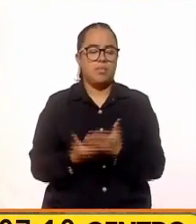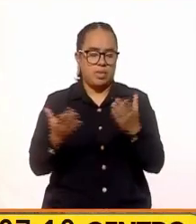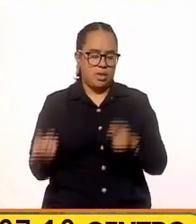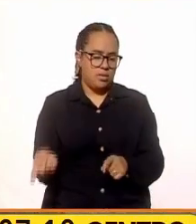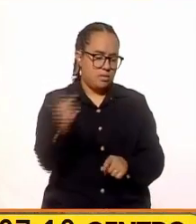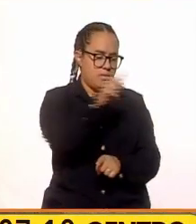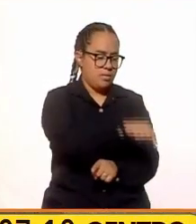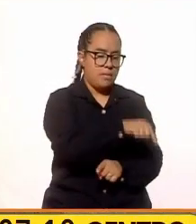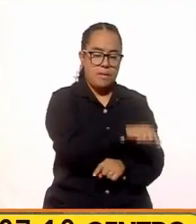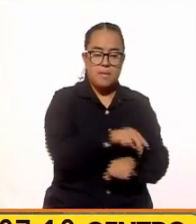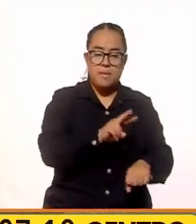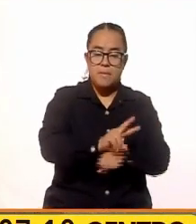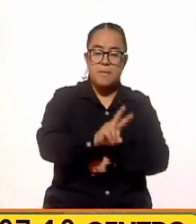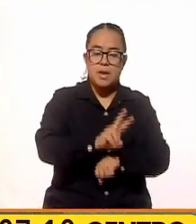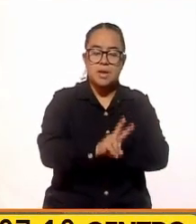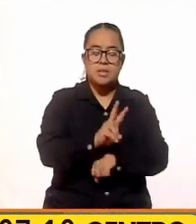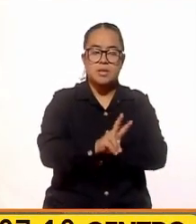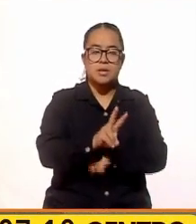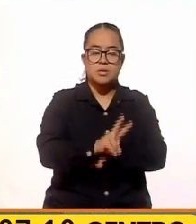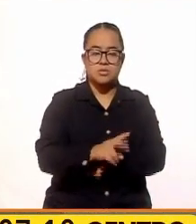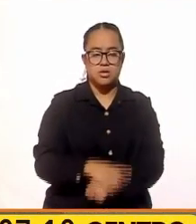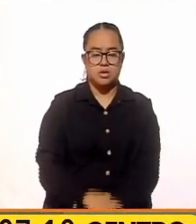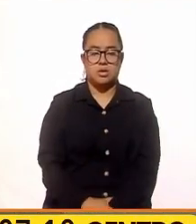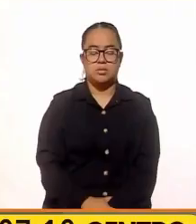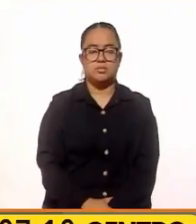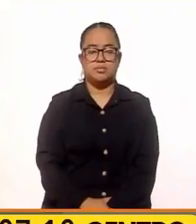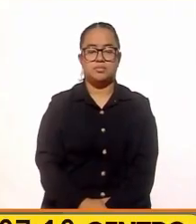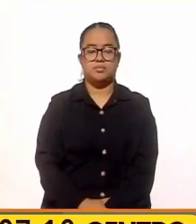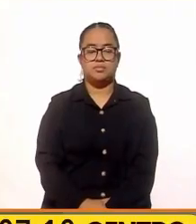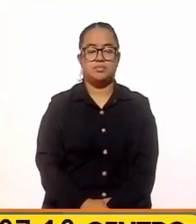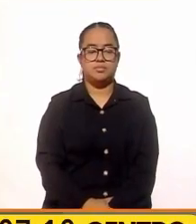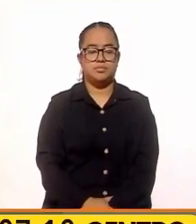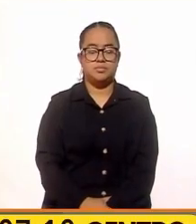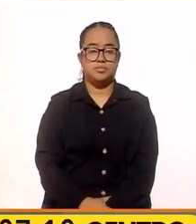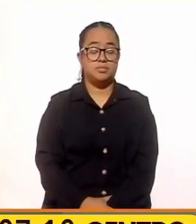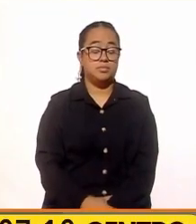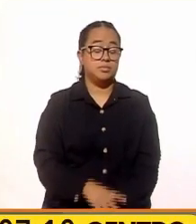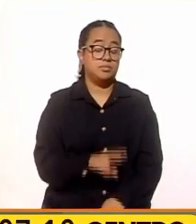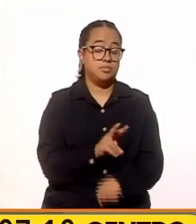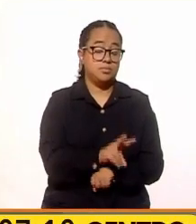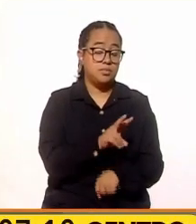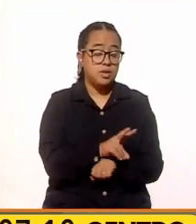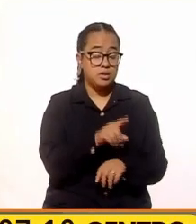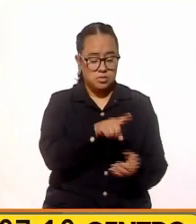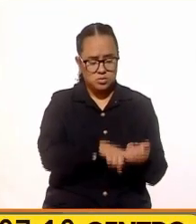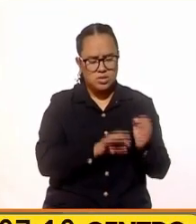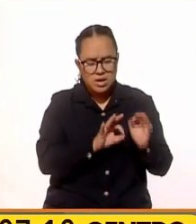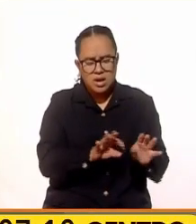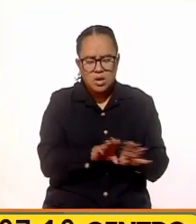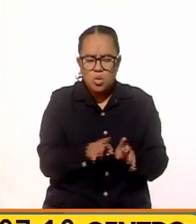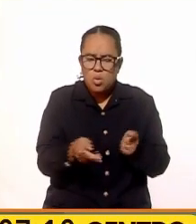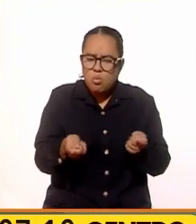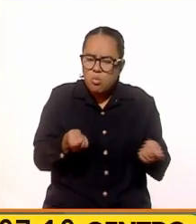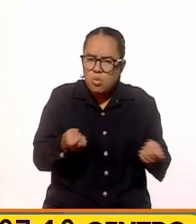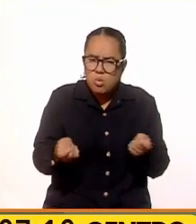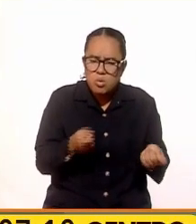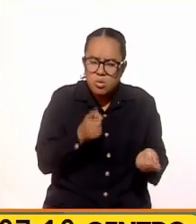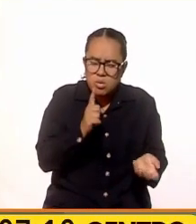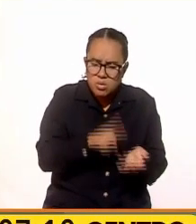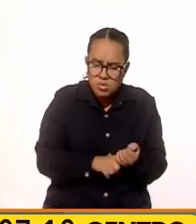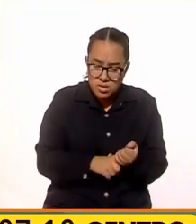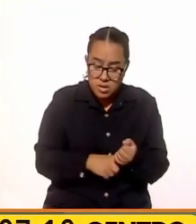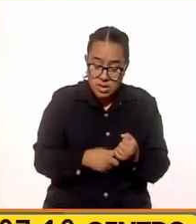Venezuela, nuevamente César Pineda, ¿cómo opera el poder real en Venezuela y cómo garantizar que un